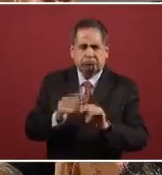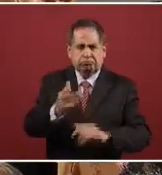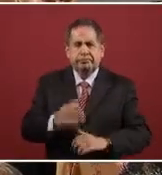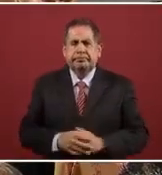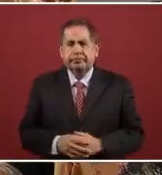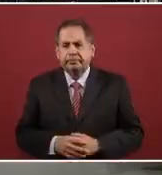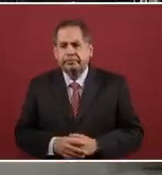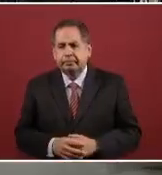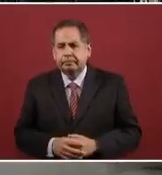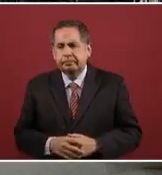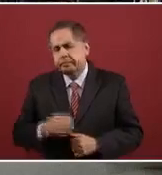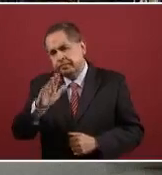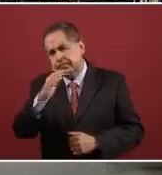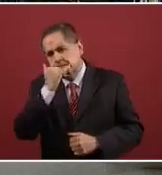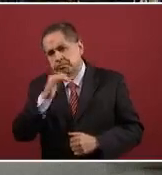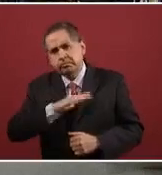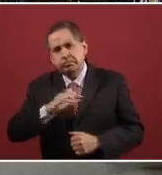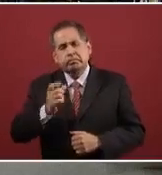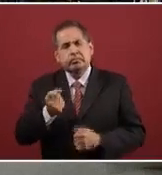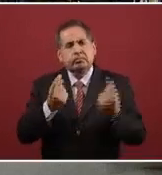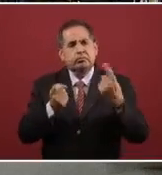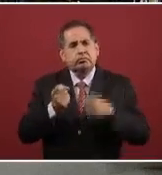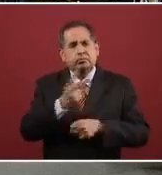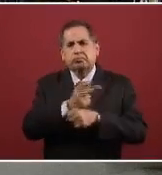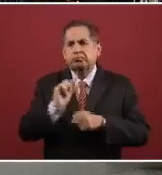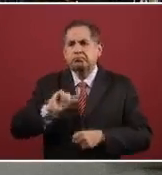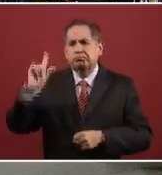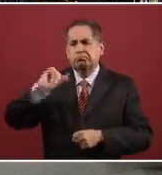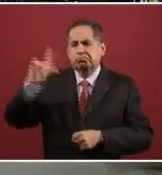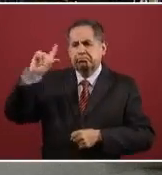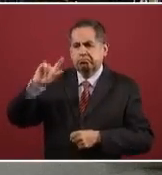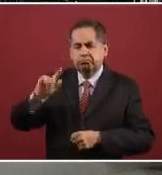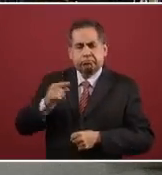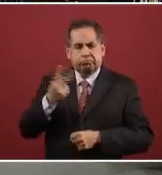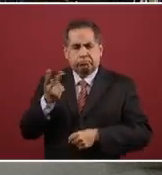¿hay invitados especiales para ambos días?